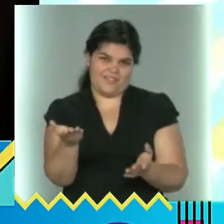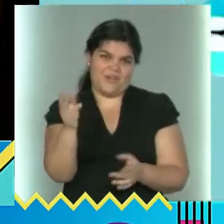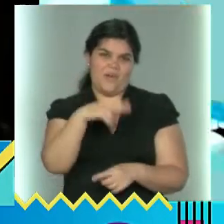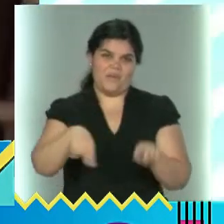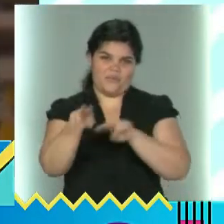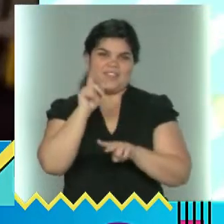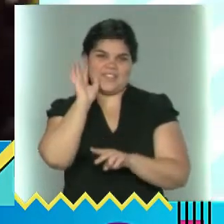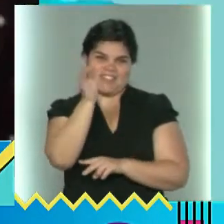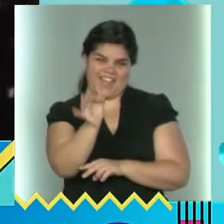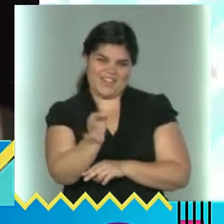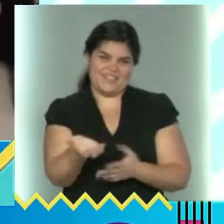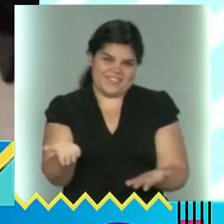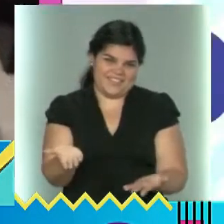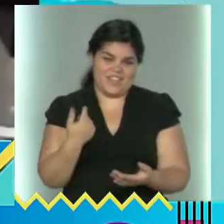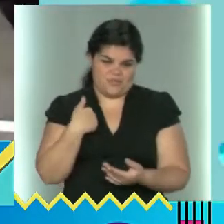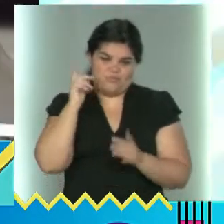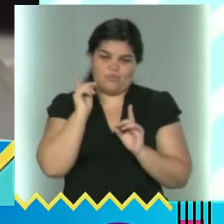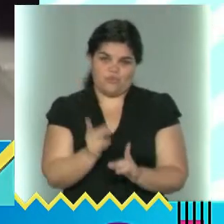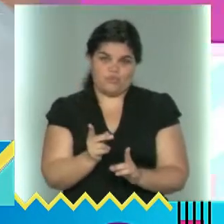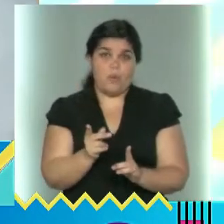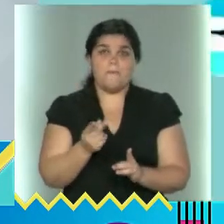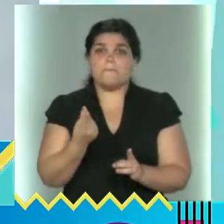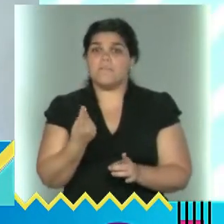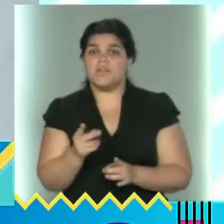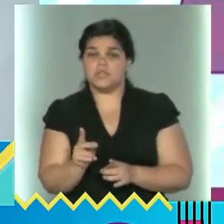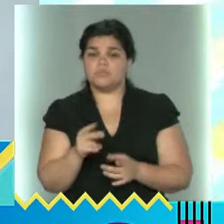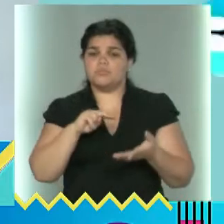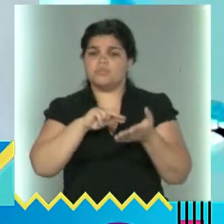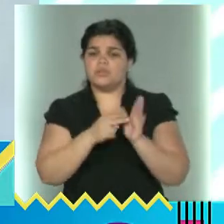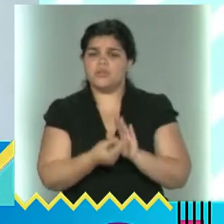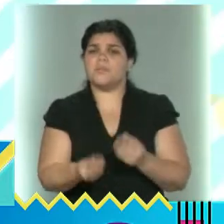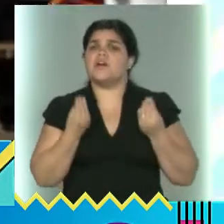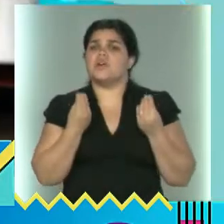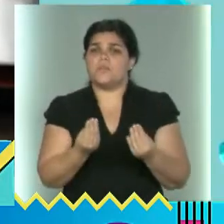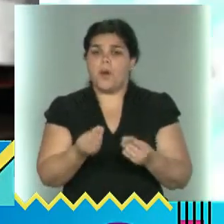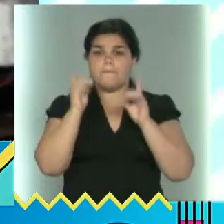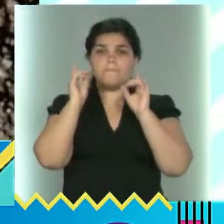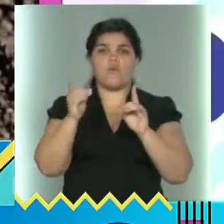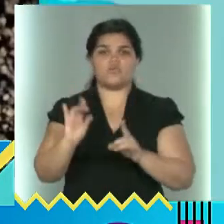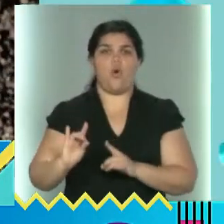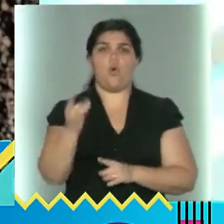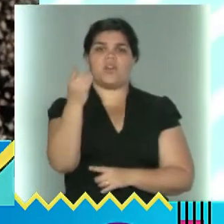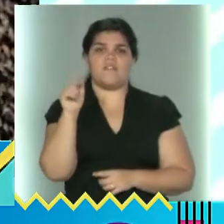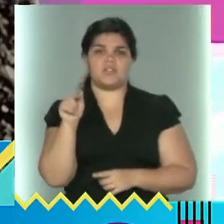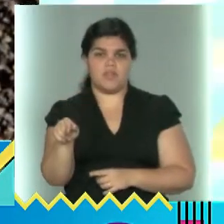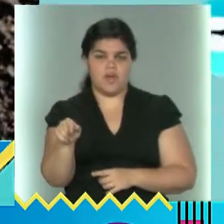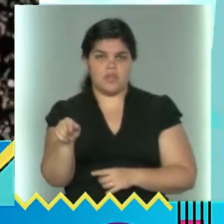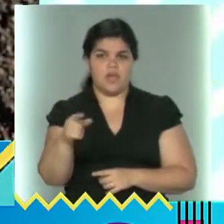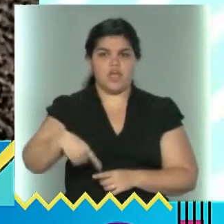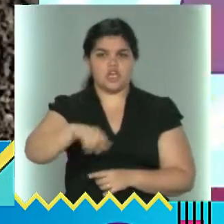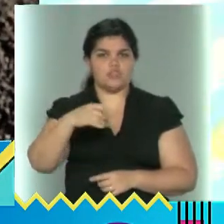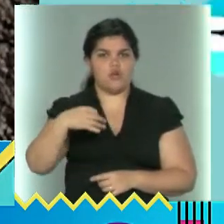gusta hablar mucho. Bueno, el problema es cuando el profesor universitario se empeña que el alumno